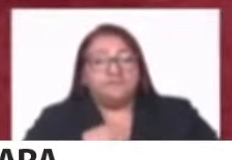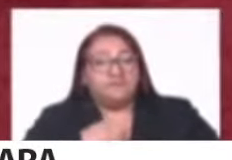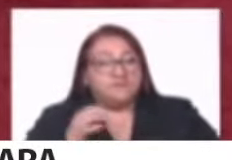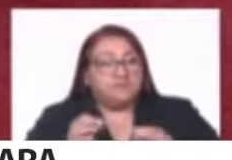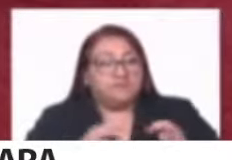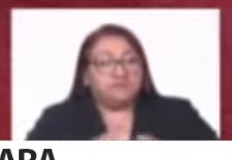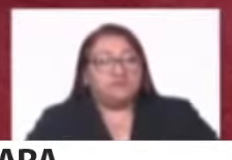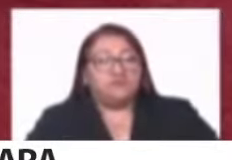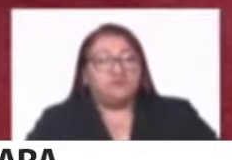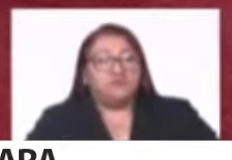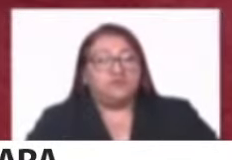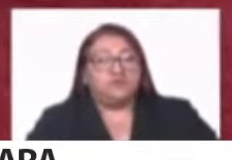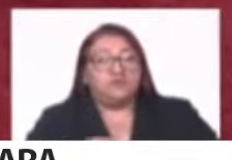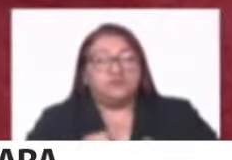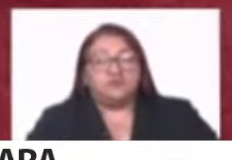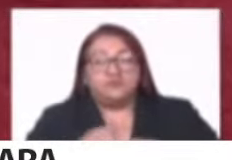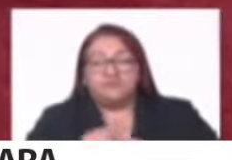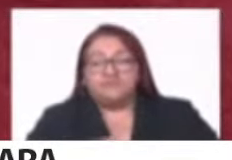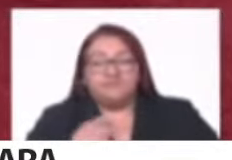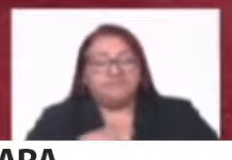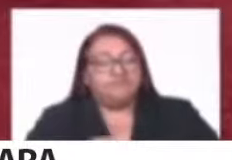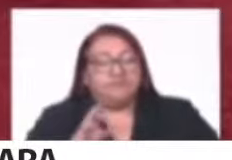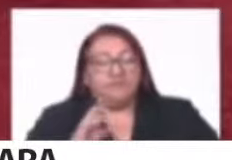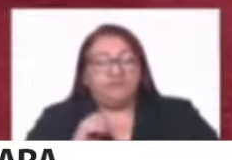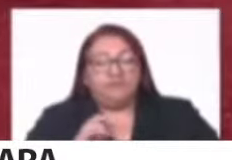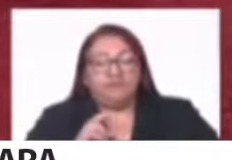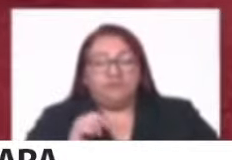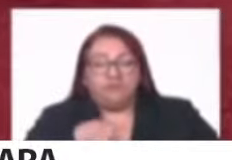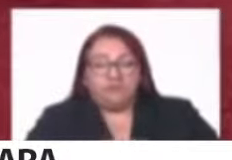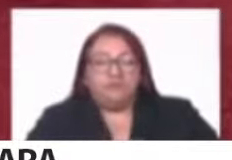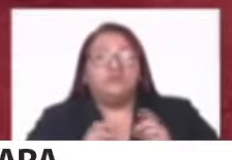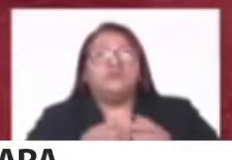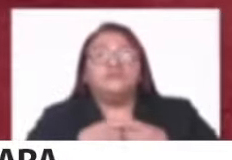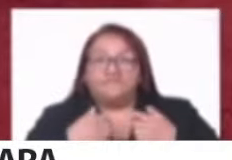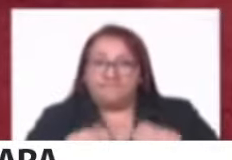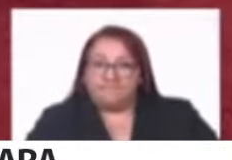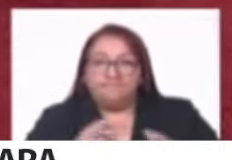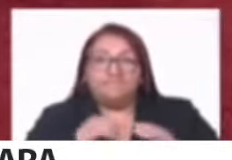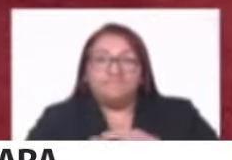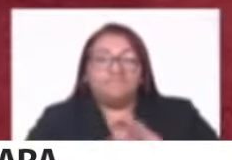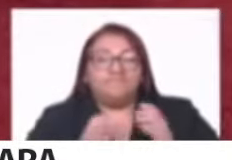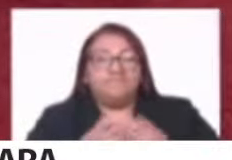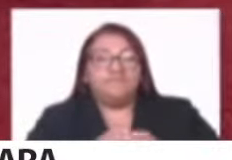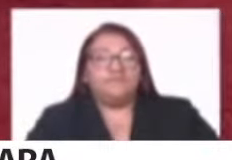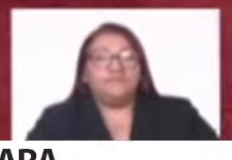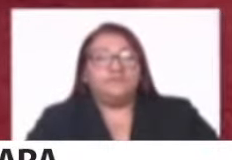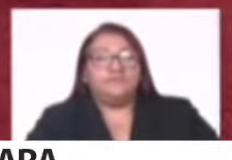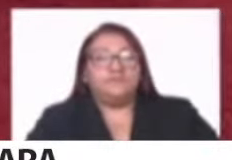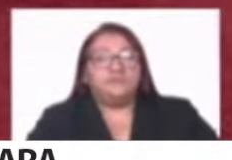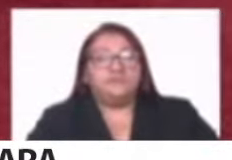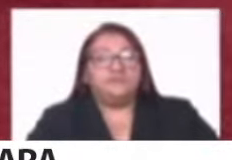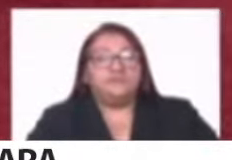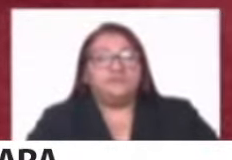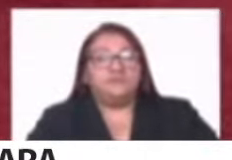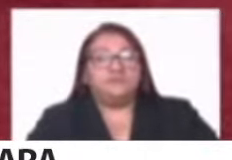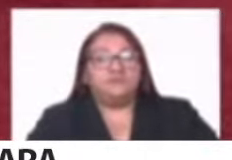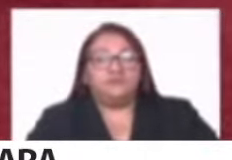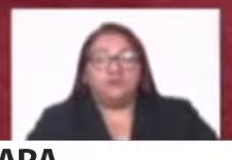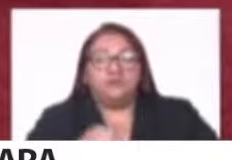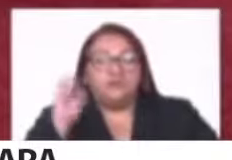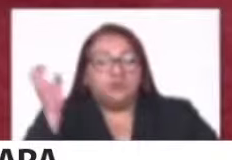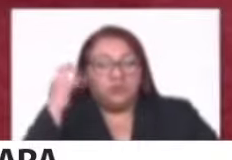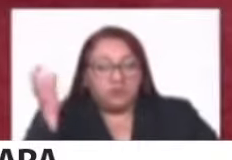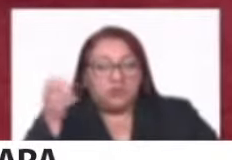sosteniendo en las diversas, en los diversos foros acá y comisiones en el Congreso de la República, a través del patrullaje,